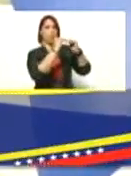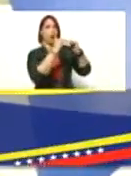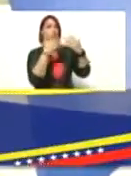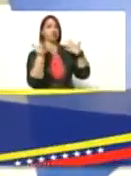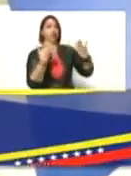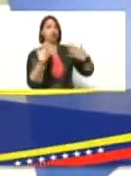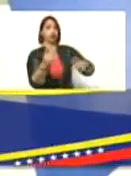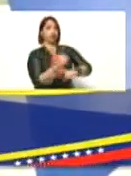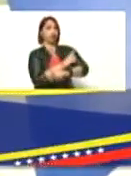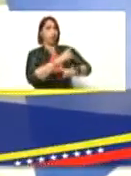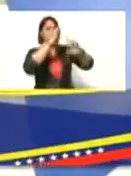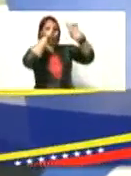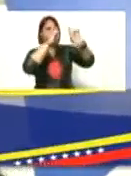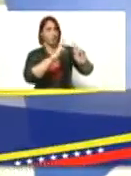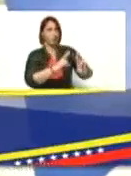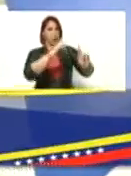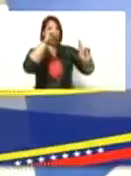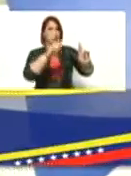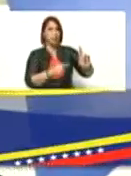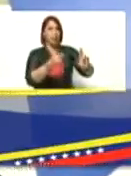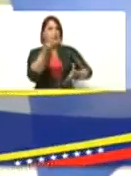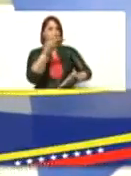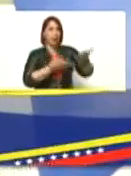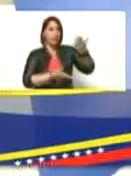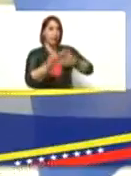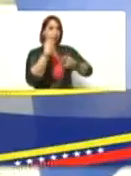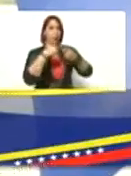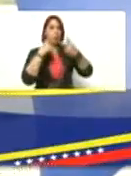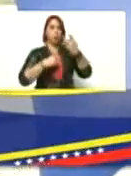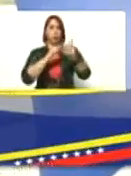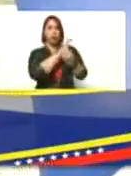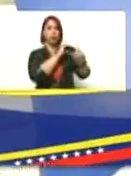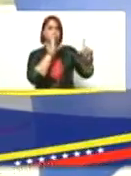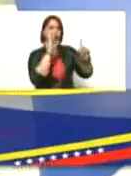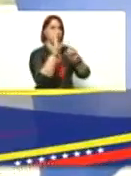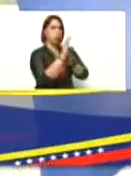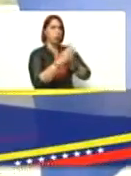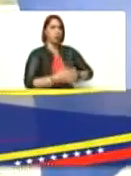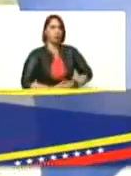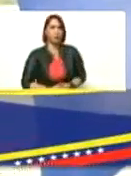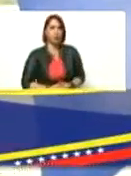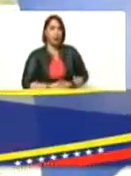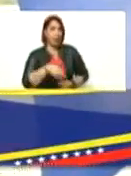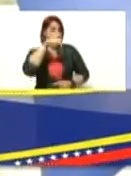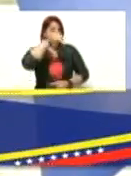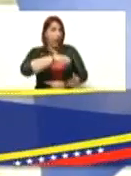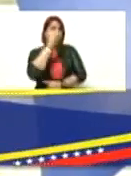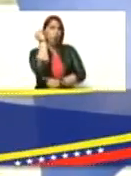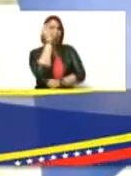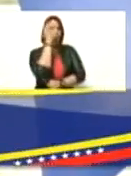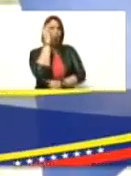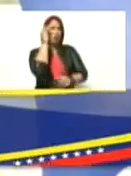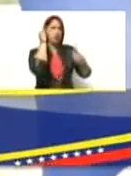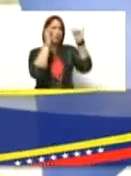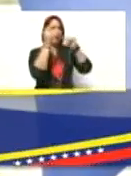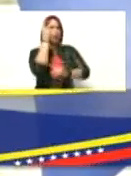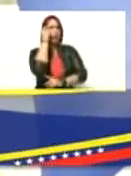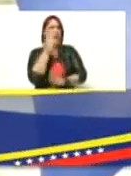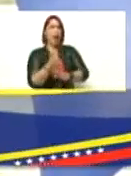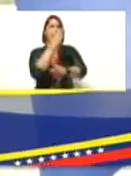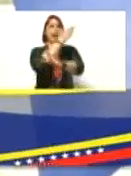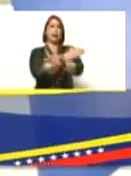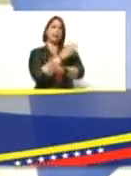efectiva, respeto y convivencia entre las distintas culturas. Este congreso se celebra en los días previos a